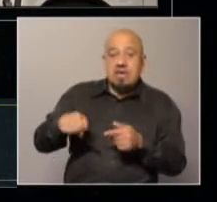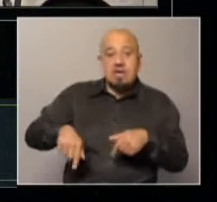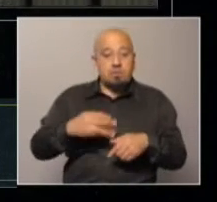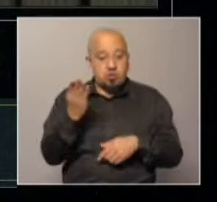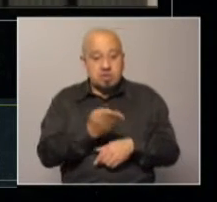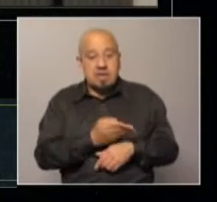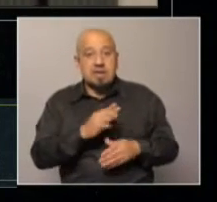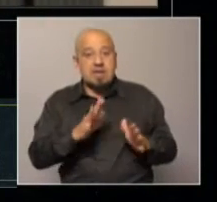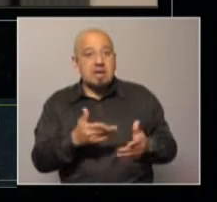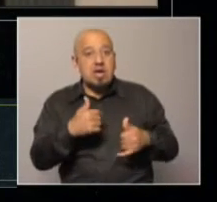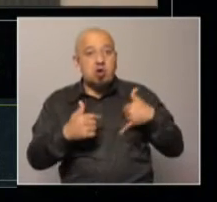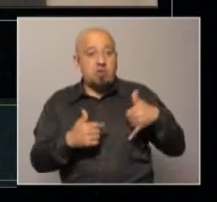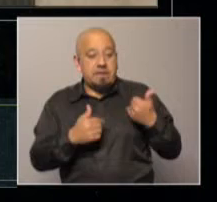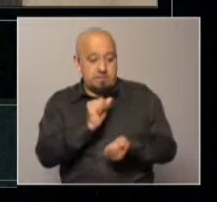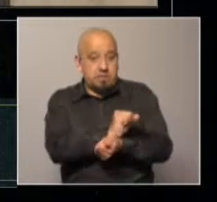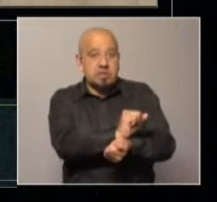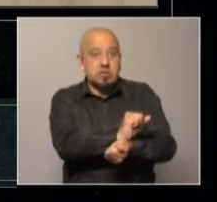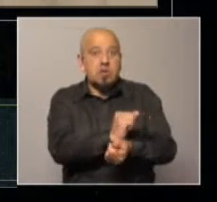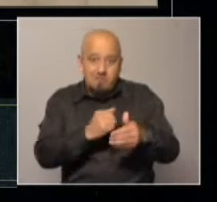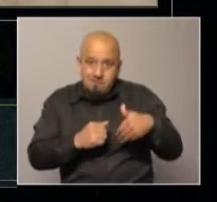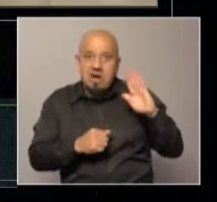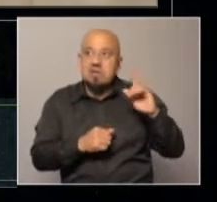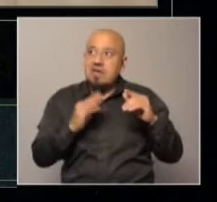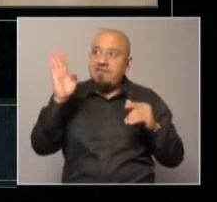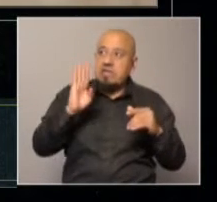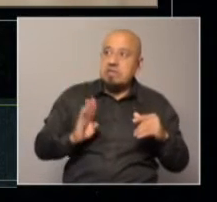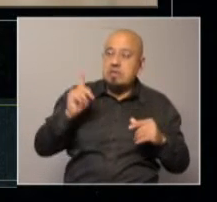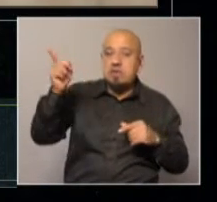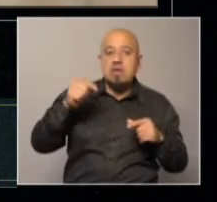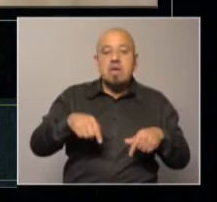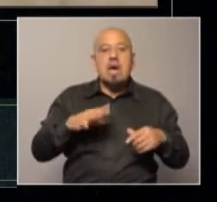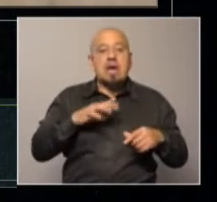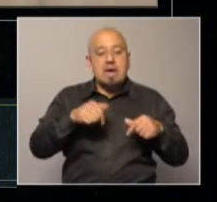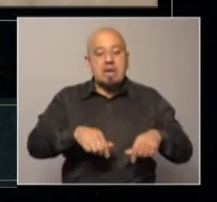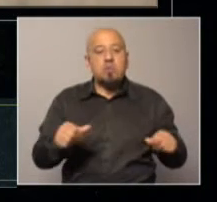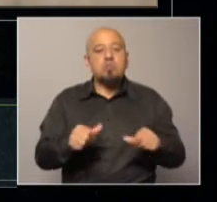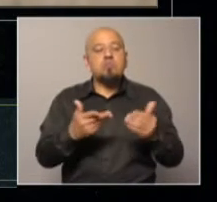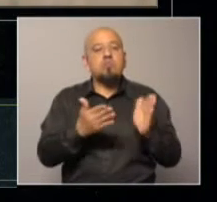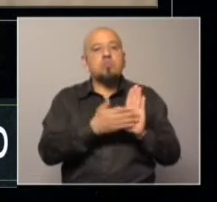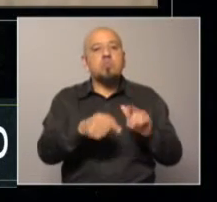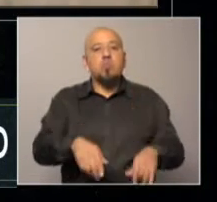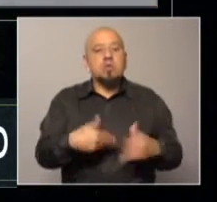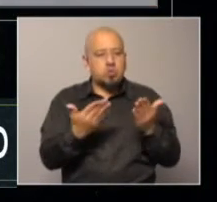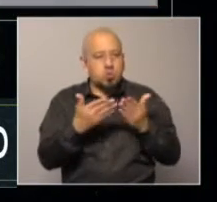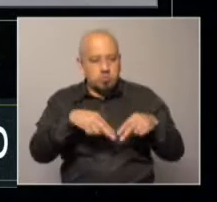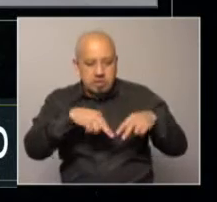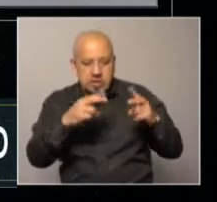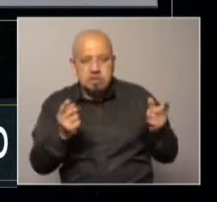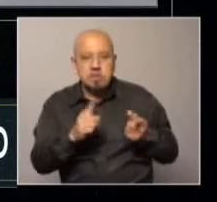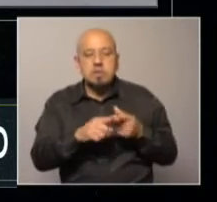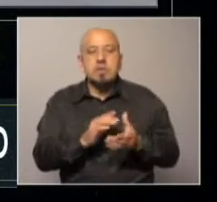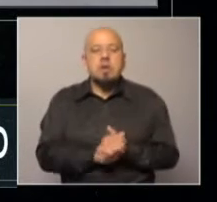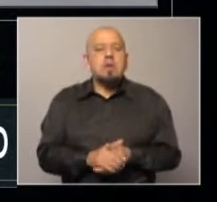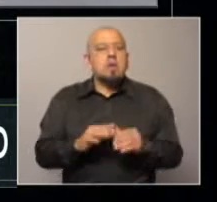de adolescentes más alta que cualquiera de esos estados, según un estudio que hizo Luis Eduardo Moraz, que se llama Los enemigos de la seguridad. ¿Y cuál